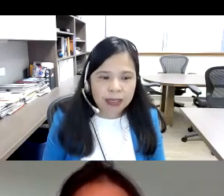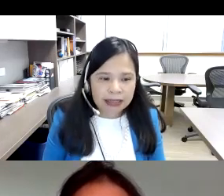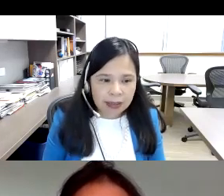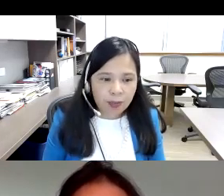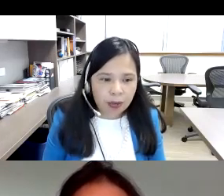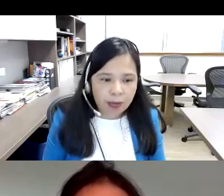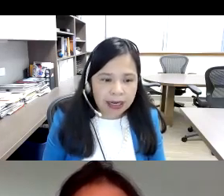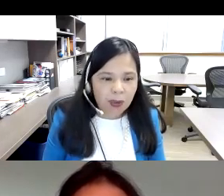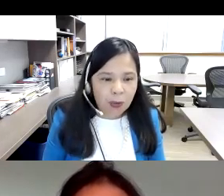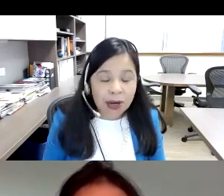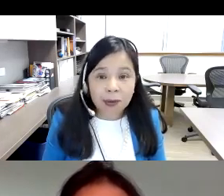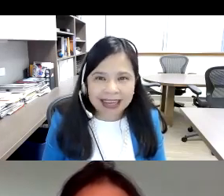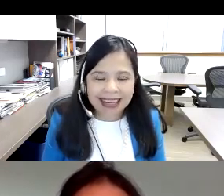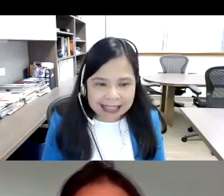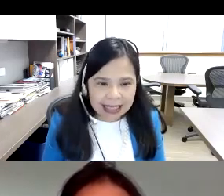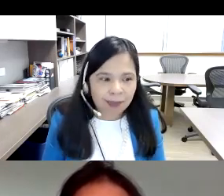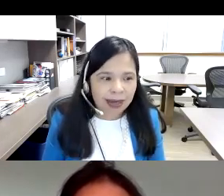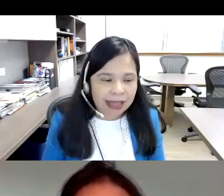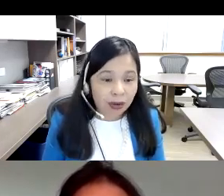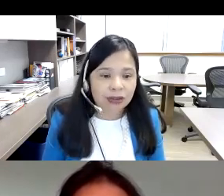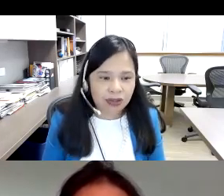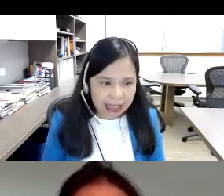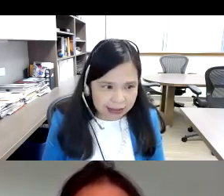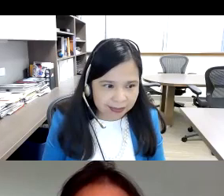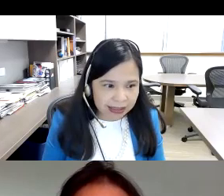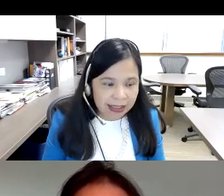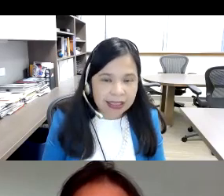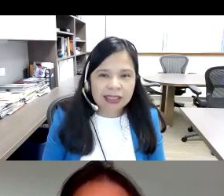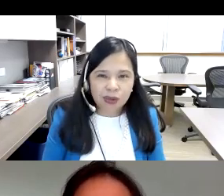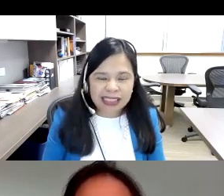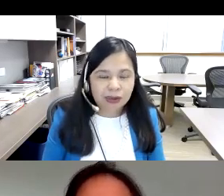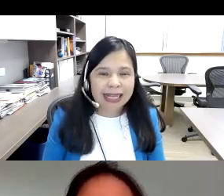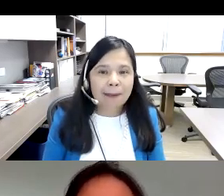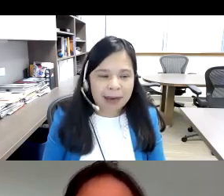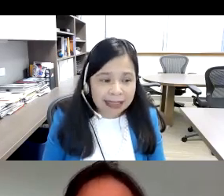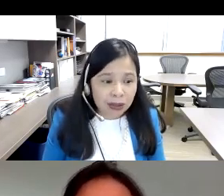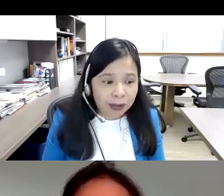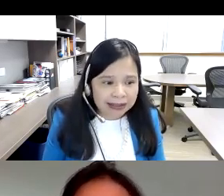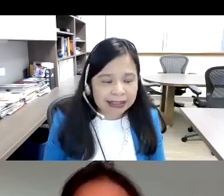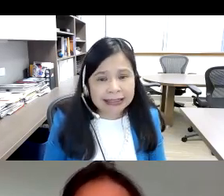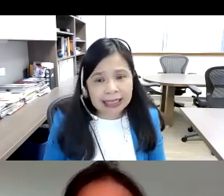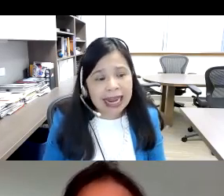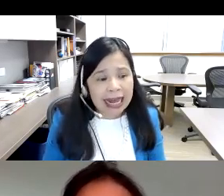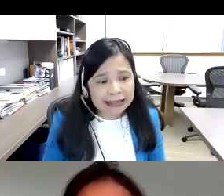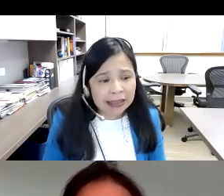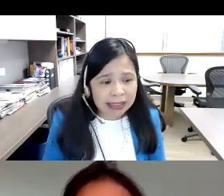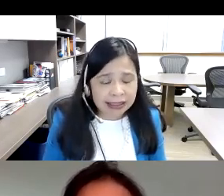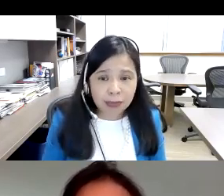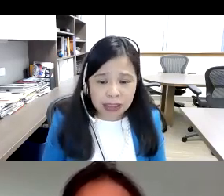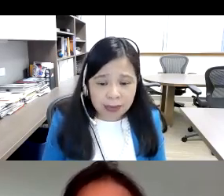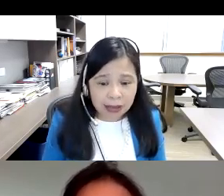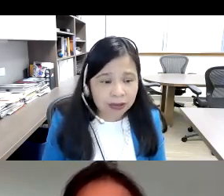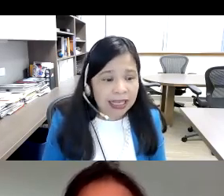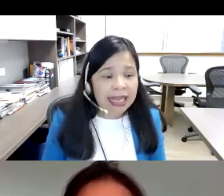gran objetivo promover una nueva clase de emprendedores sociales. Son estos emprendedores que están